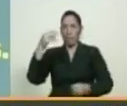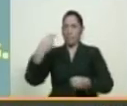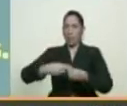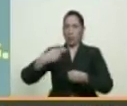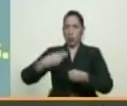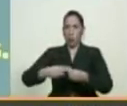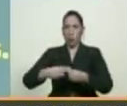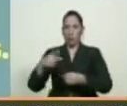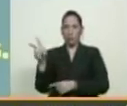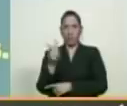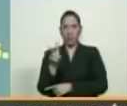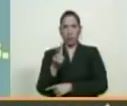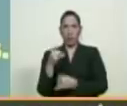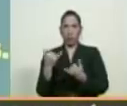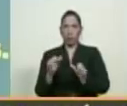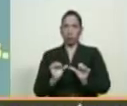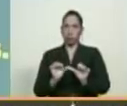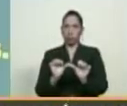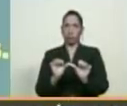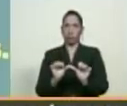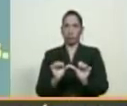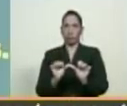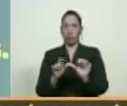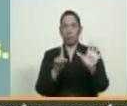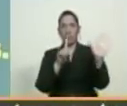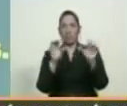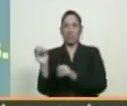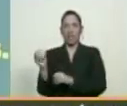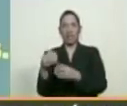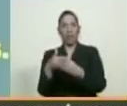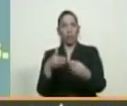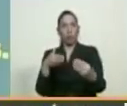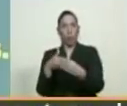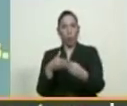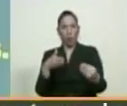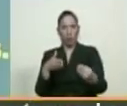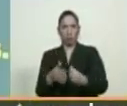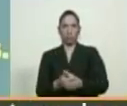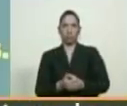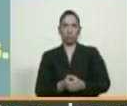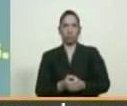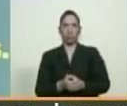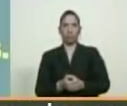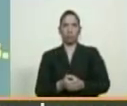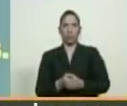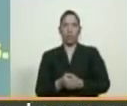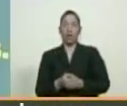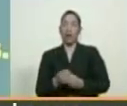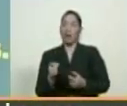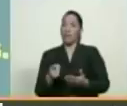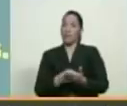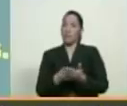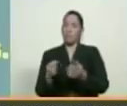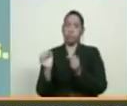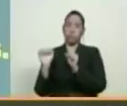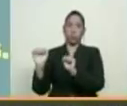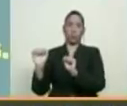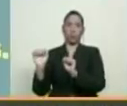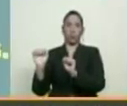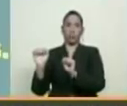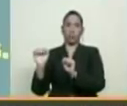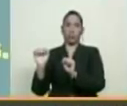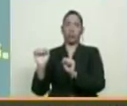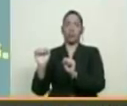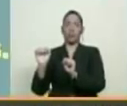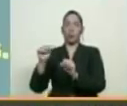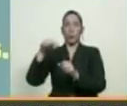este momento, y se ha fijado en $60, de manera que tenemos un margen para evitar, para impedir que si hay fluctuaciones hacia abajo y no